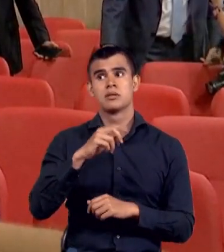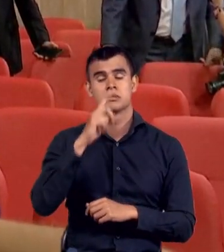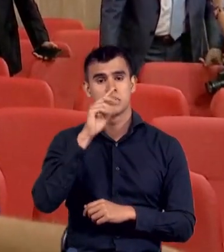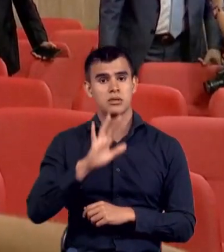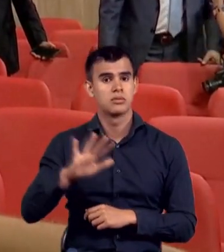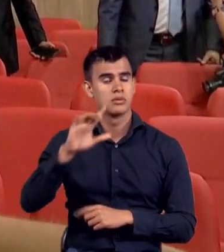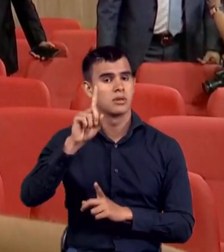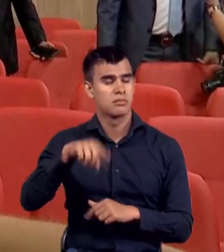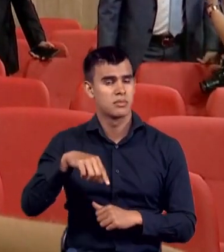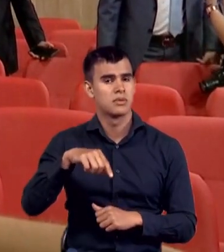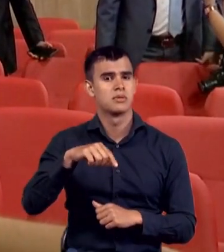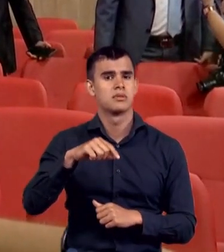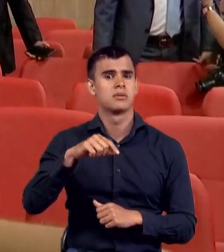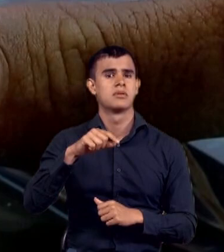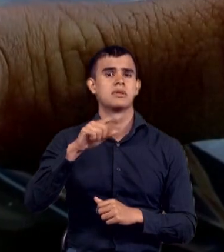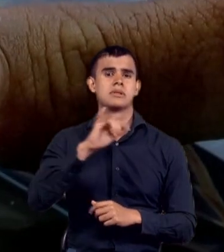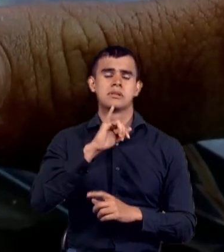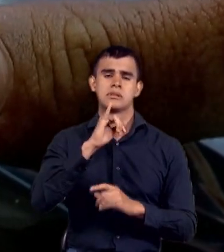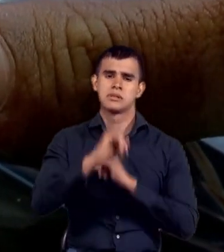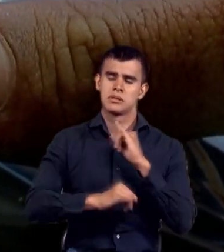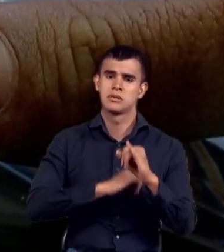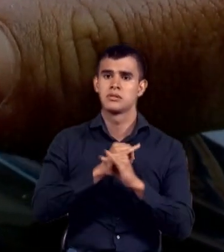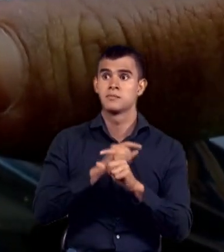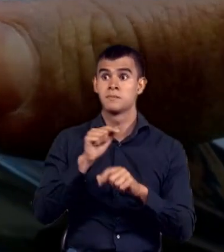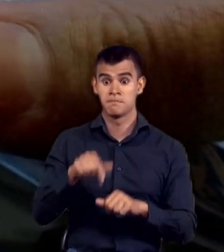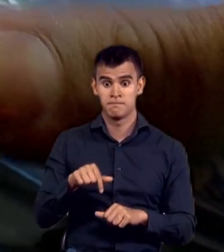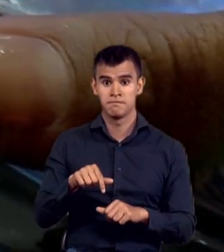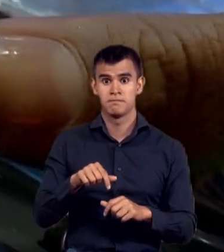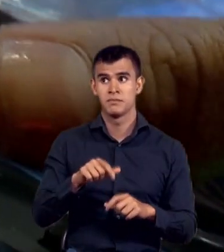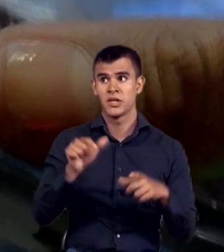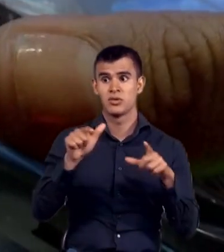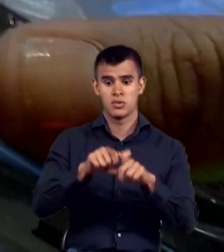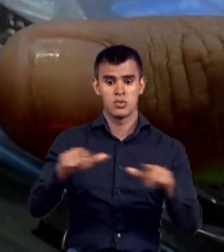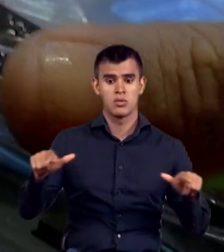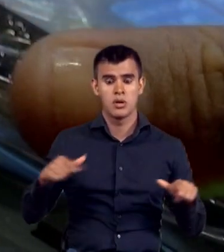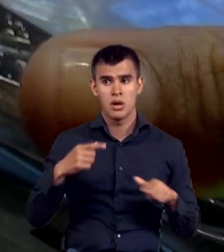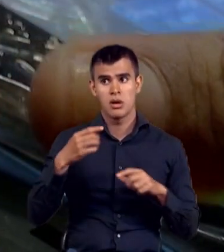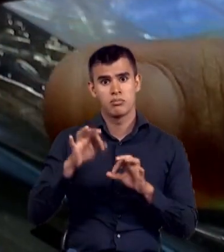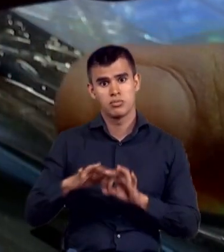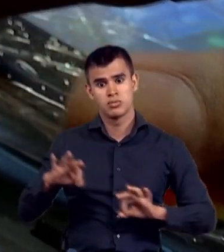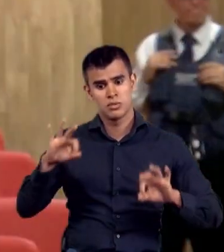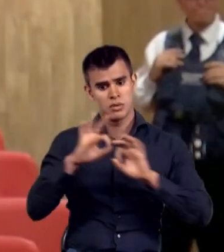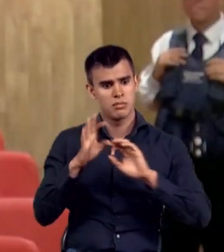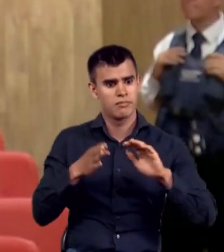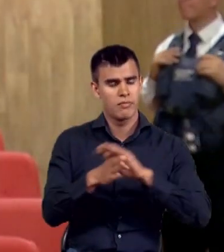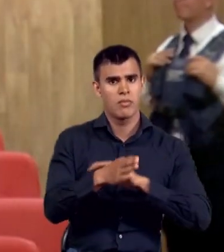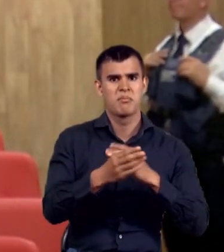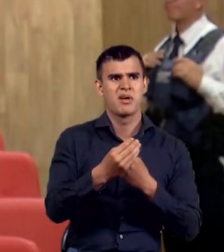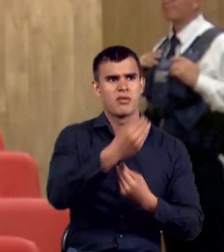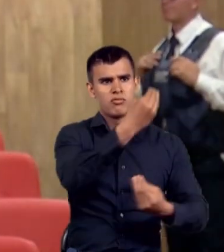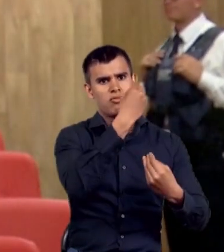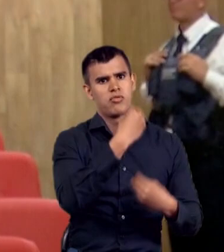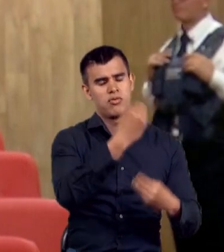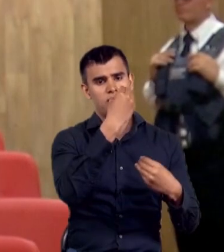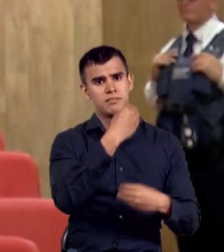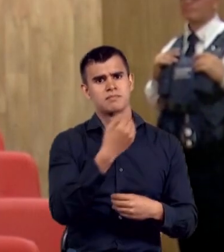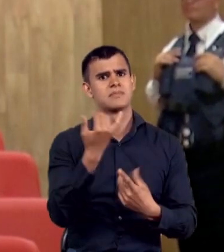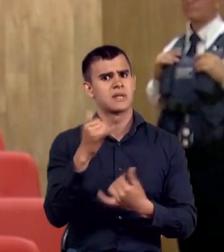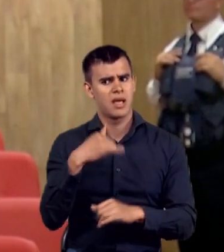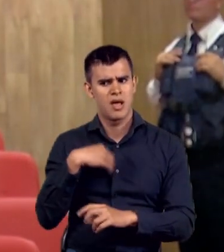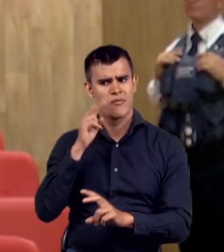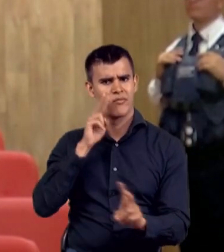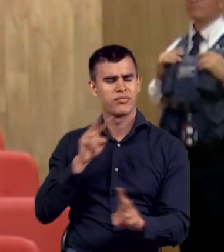nivel nacional e internacional. Se convierte en un escenario fundamental en la formación. Hay estudios